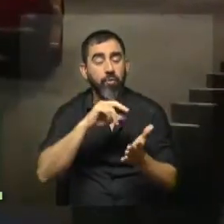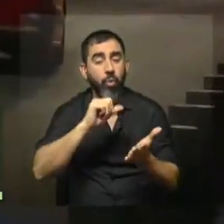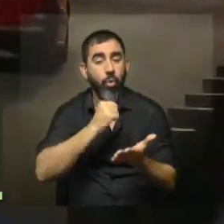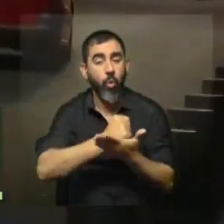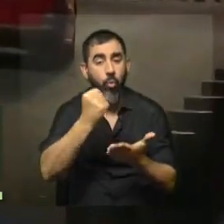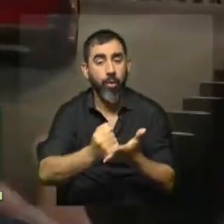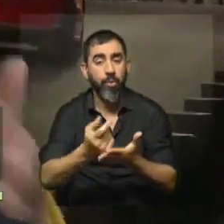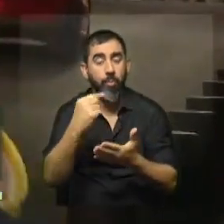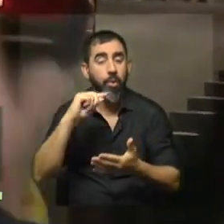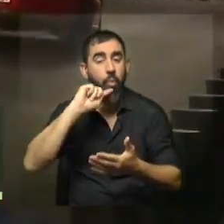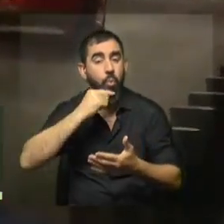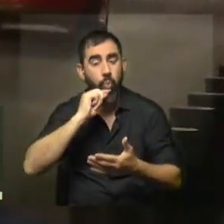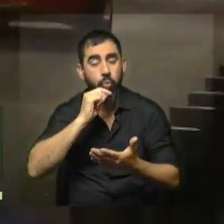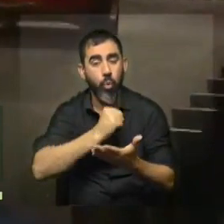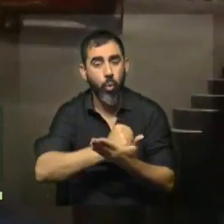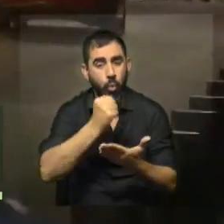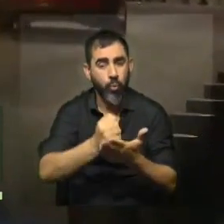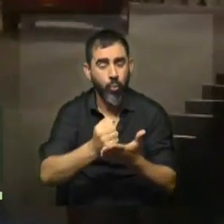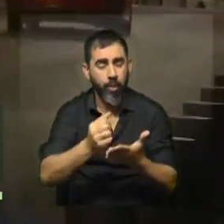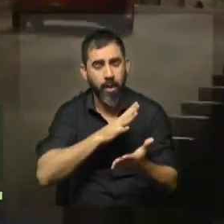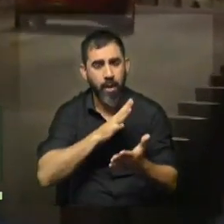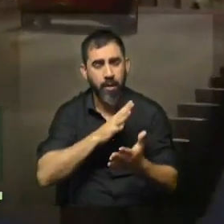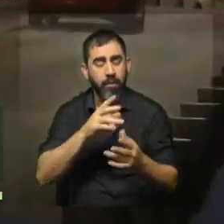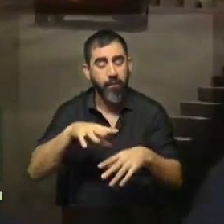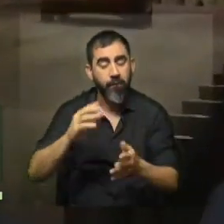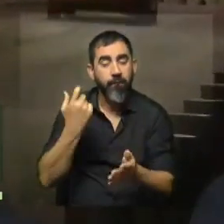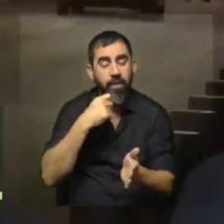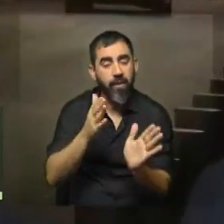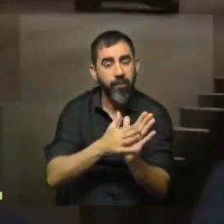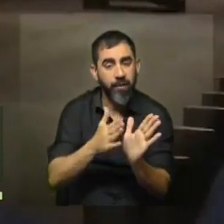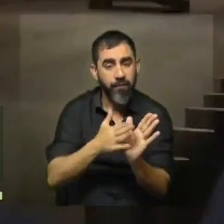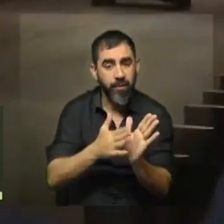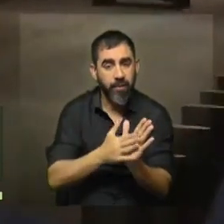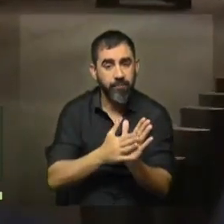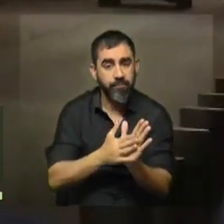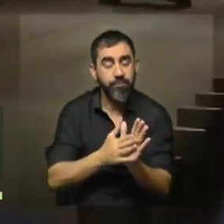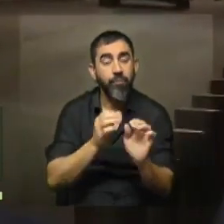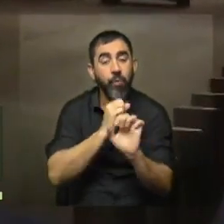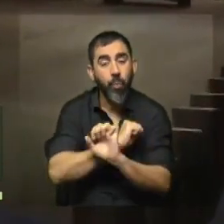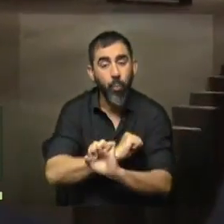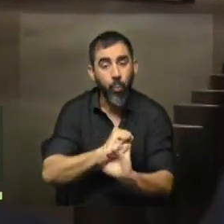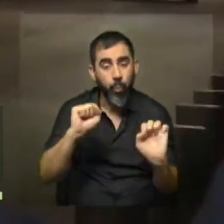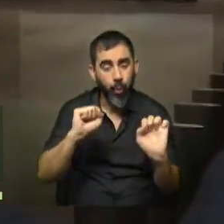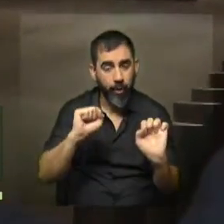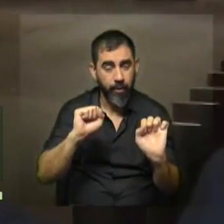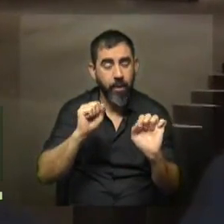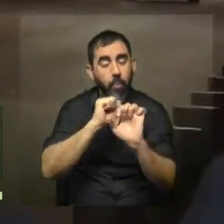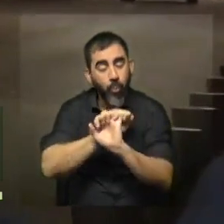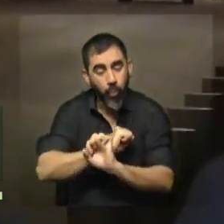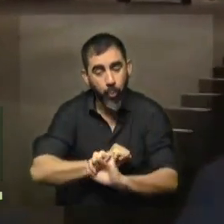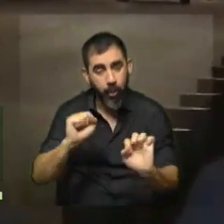rusos, hay una gran cantidad de documentos que tienen que ser verificados. En principio se está hablando de una suposición de Estado civil,